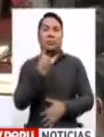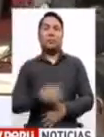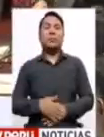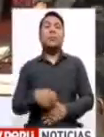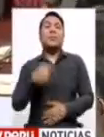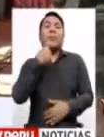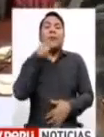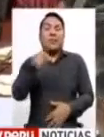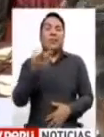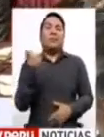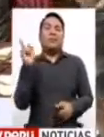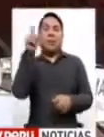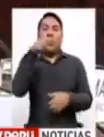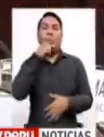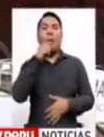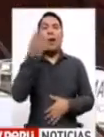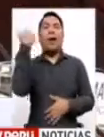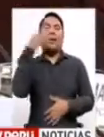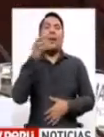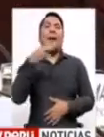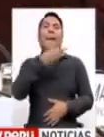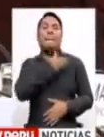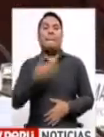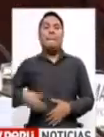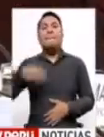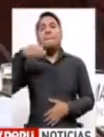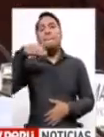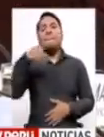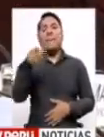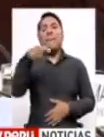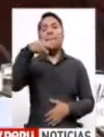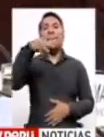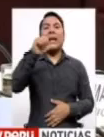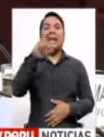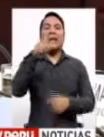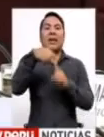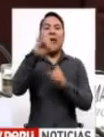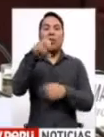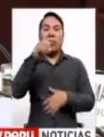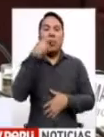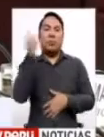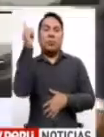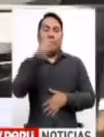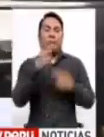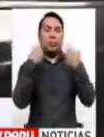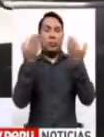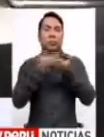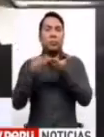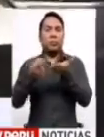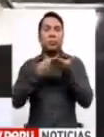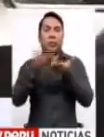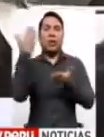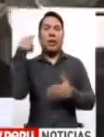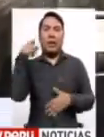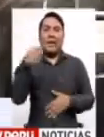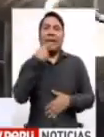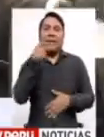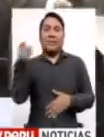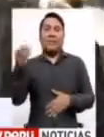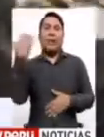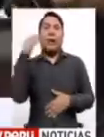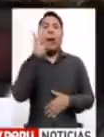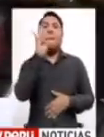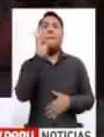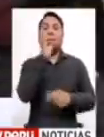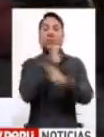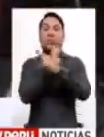de Fiscalización del Congreso que el audio propalado por el programa Panorama en julio del 2013, donde expresa que la ex primera dama le